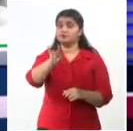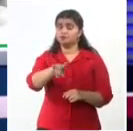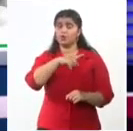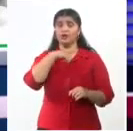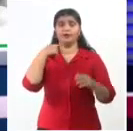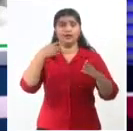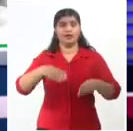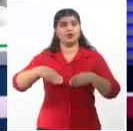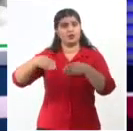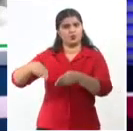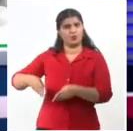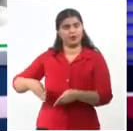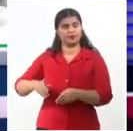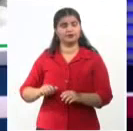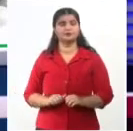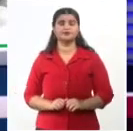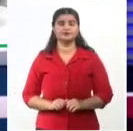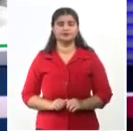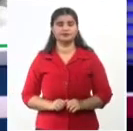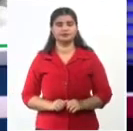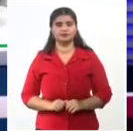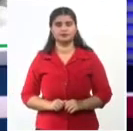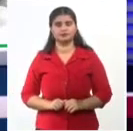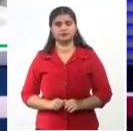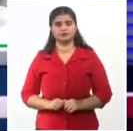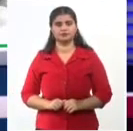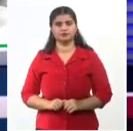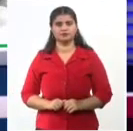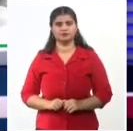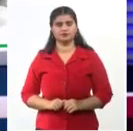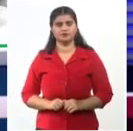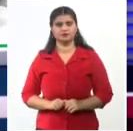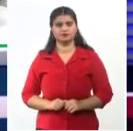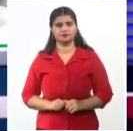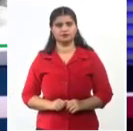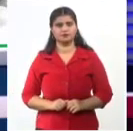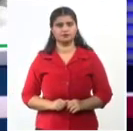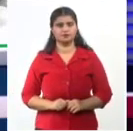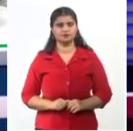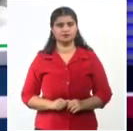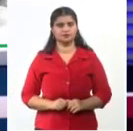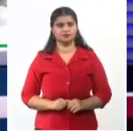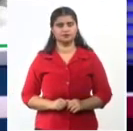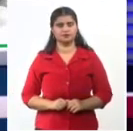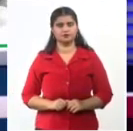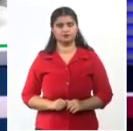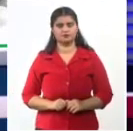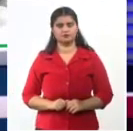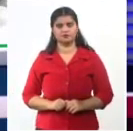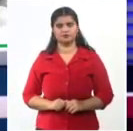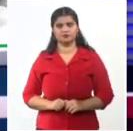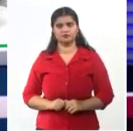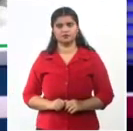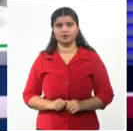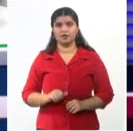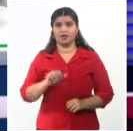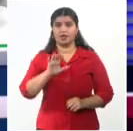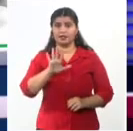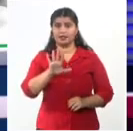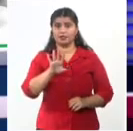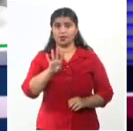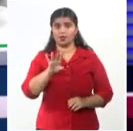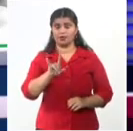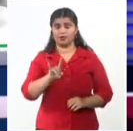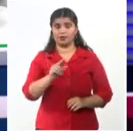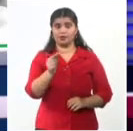consecuencia de la enfermedad. Otros datos relevantes que trascienden en esta conferencia semanal es que 549